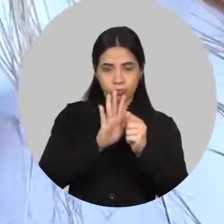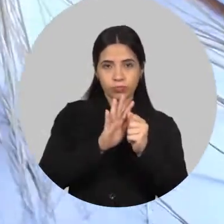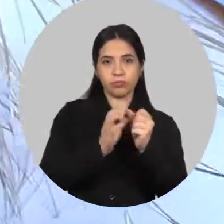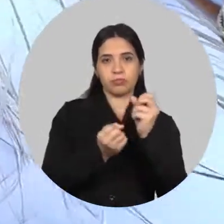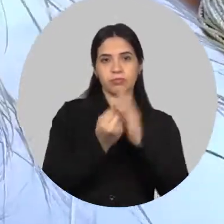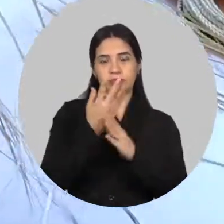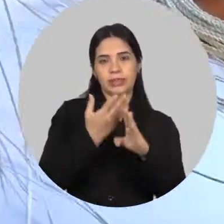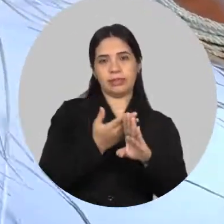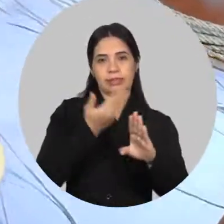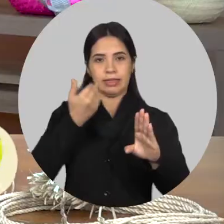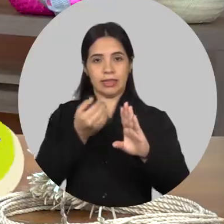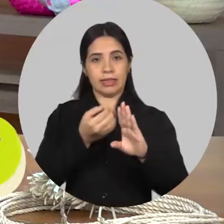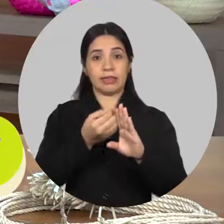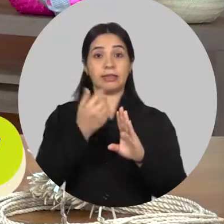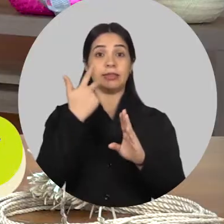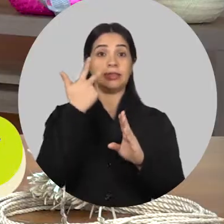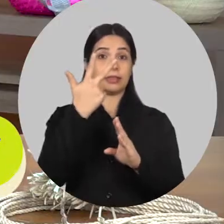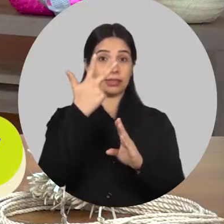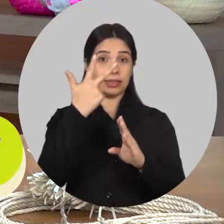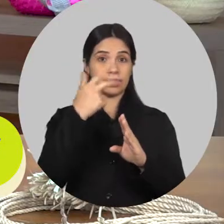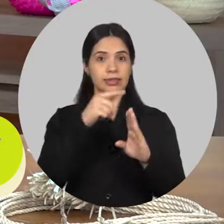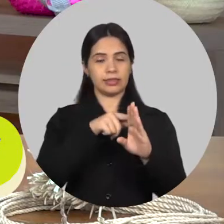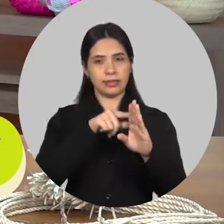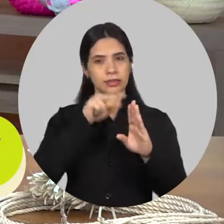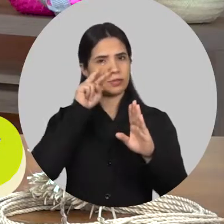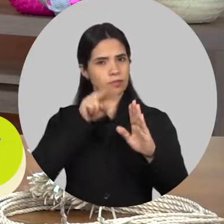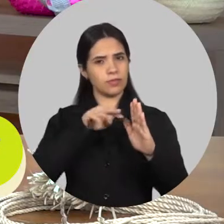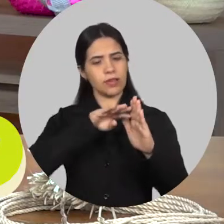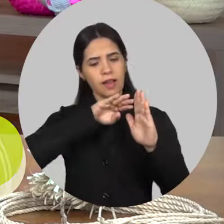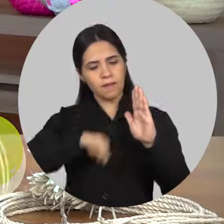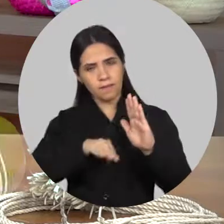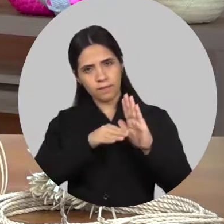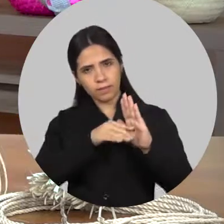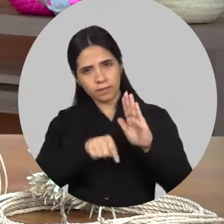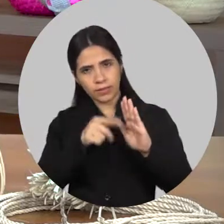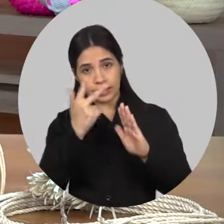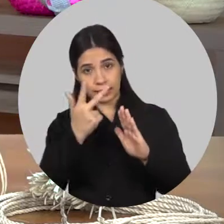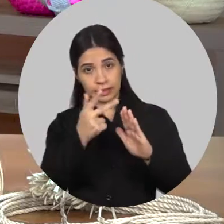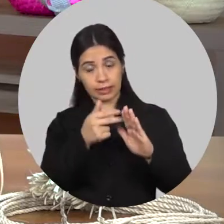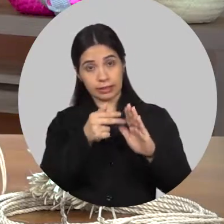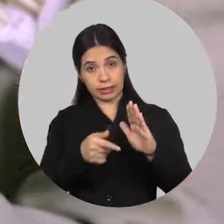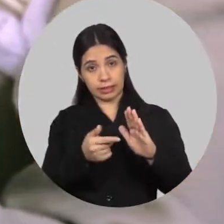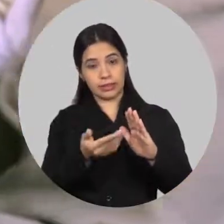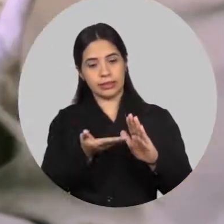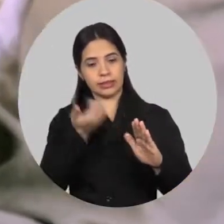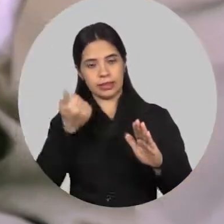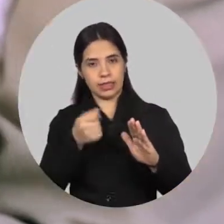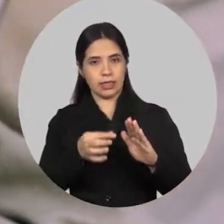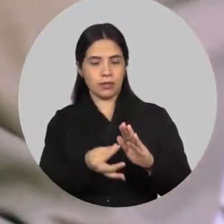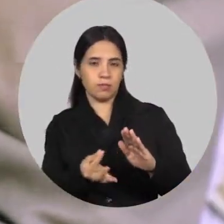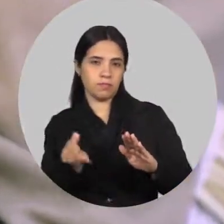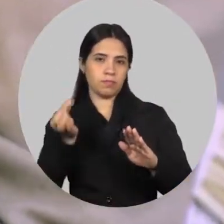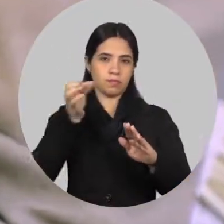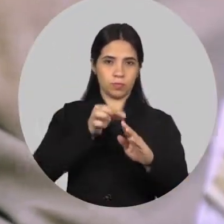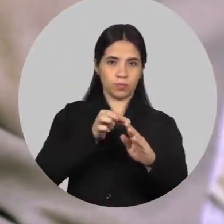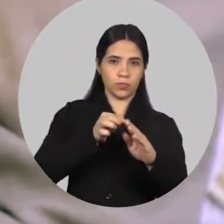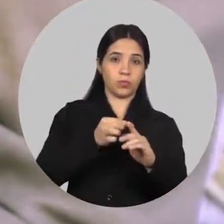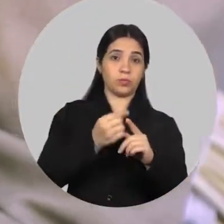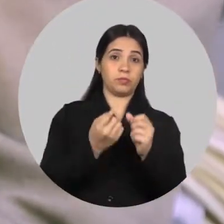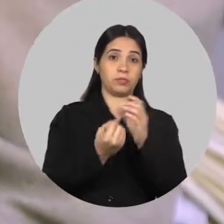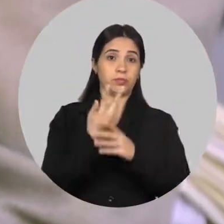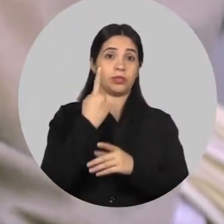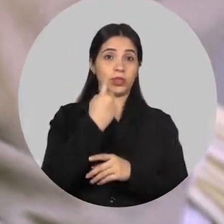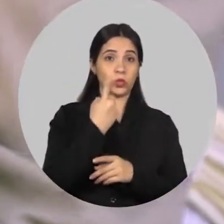y empezamos. Agarramos tres correas de abajo, de las correas que tenemos abajo, y empezamos a